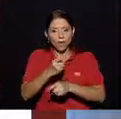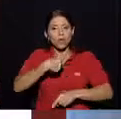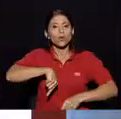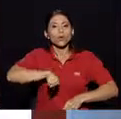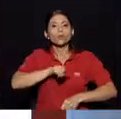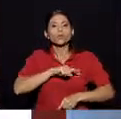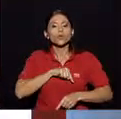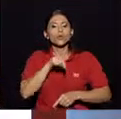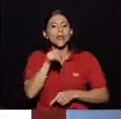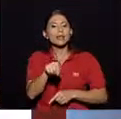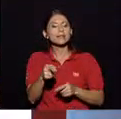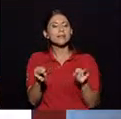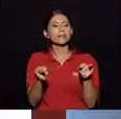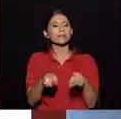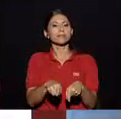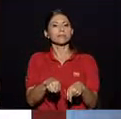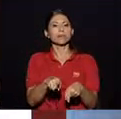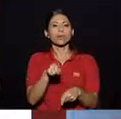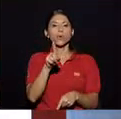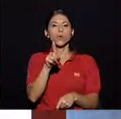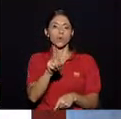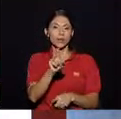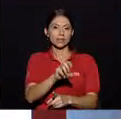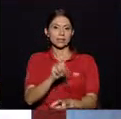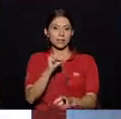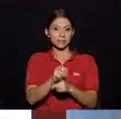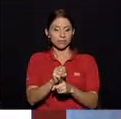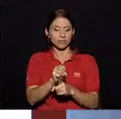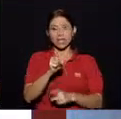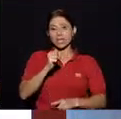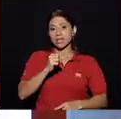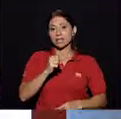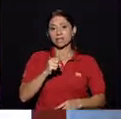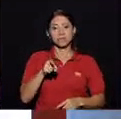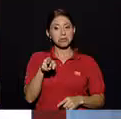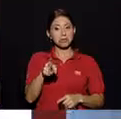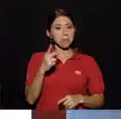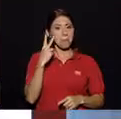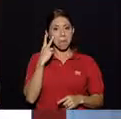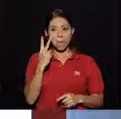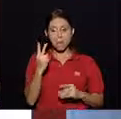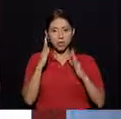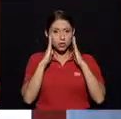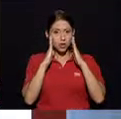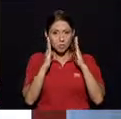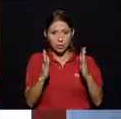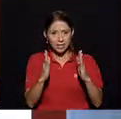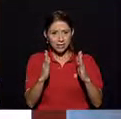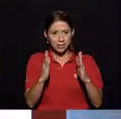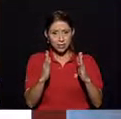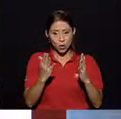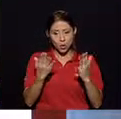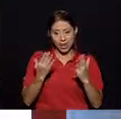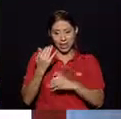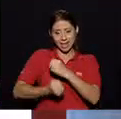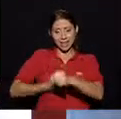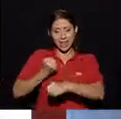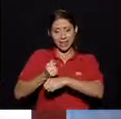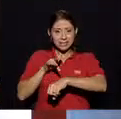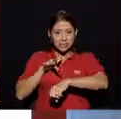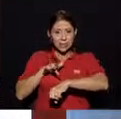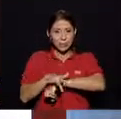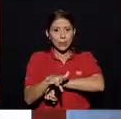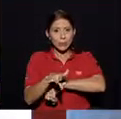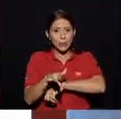estamos generando una condición en la cual, si no se le pone atención a las primeras edades, a las